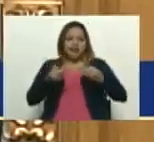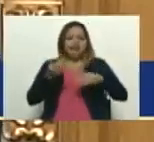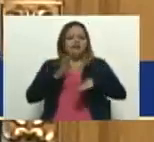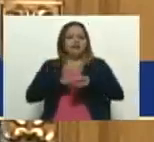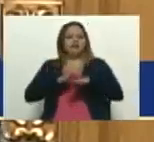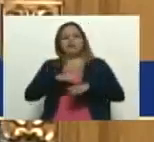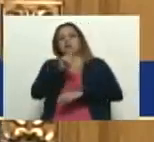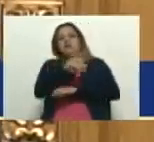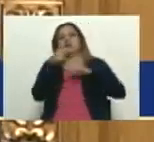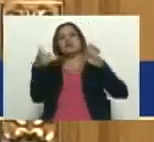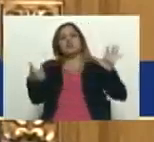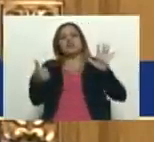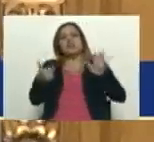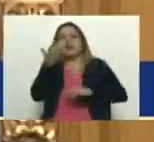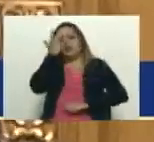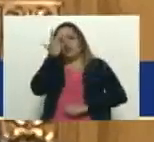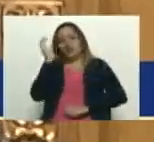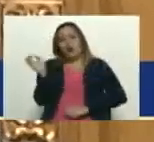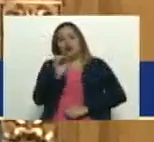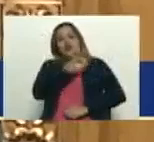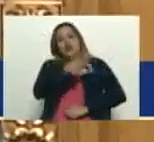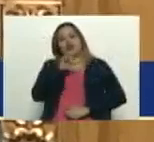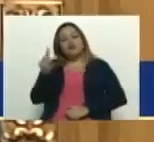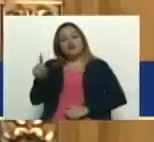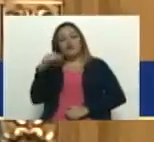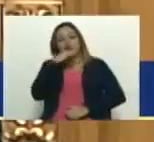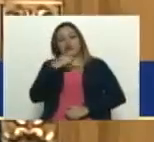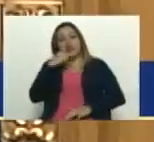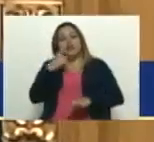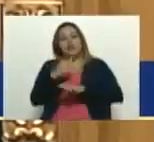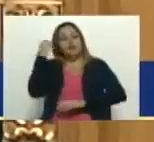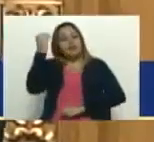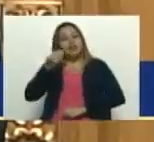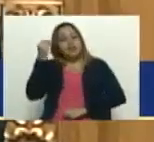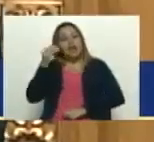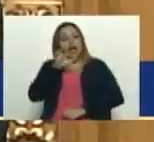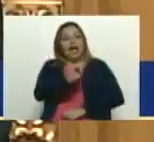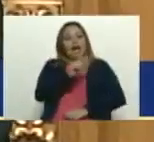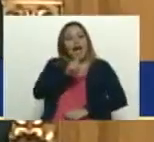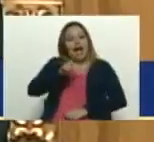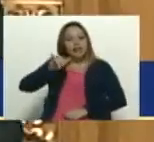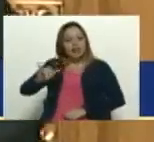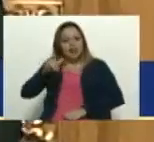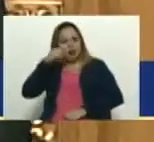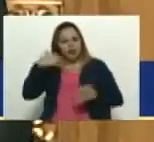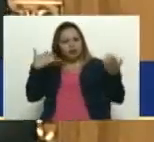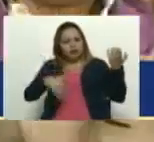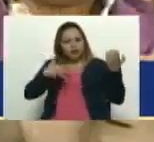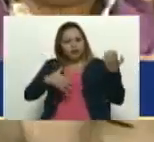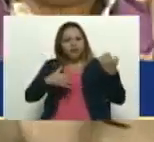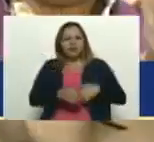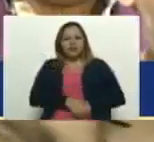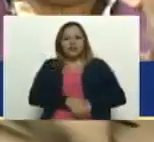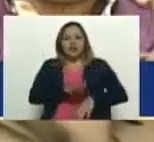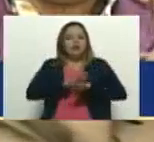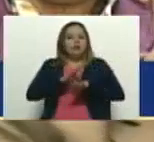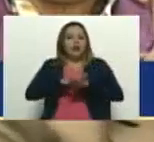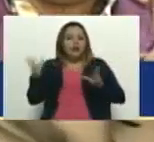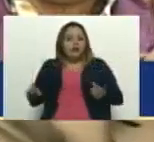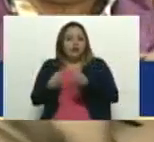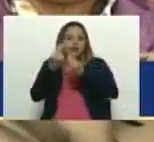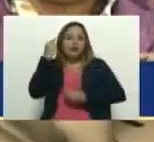de febrero, no solamente un 31 de octubre, hay que pensar en Alí Primera, porque Alí Primera, como Bolívar, nos llevó siempre en la mano, nos